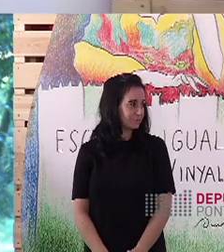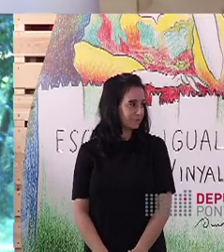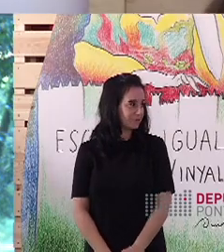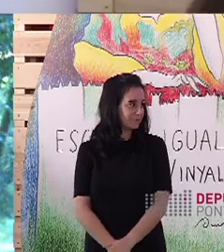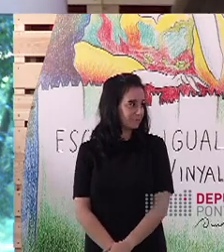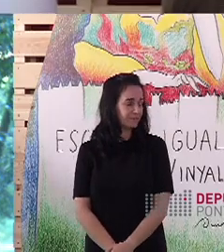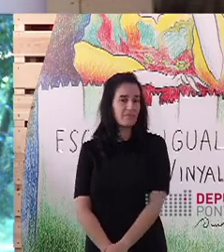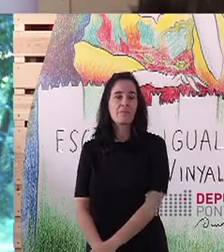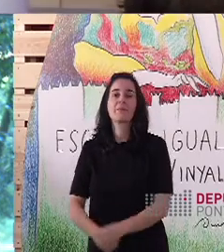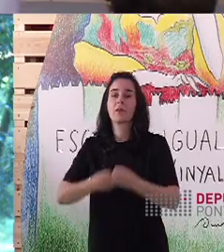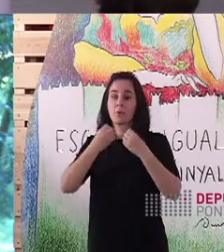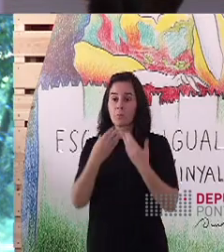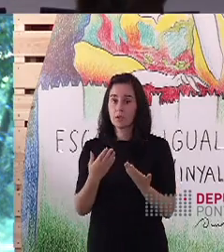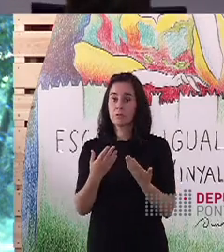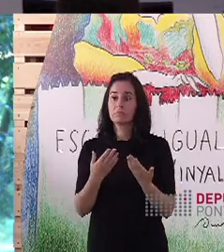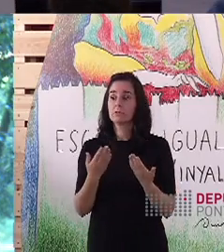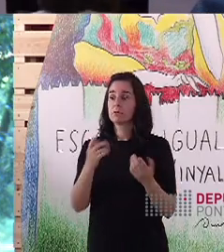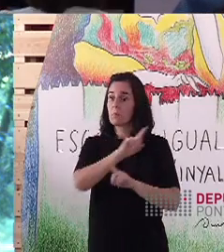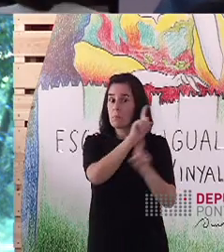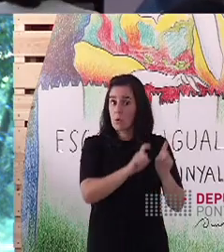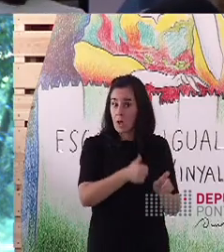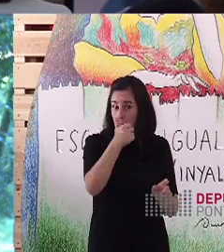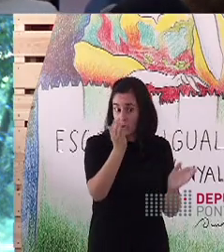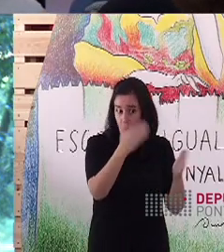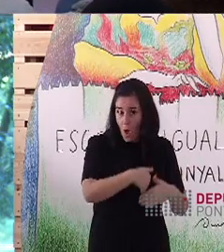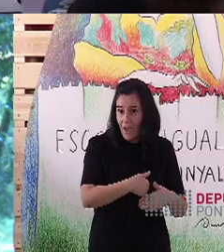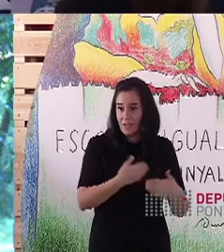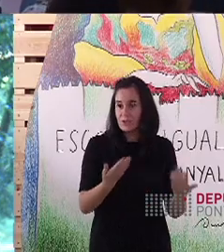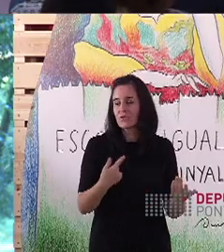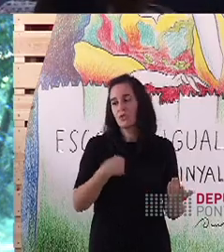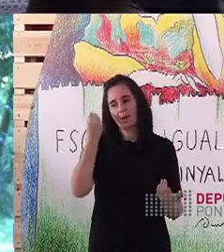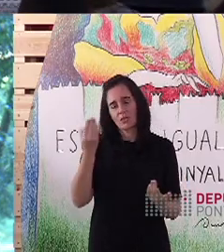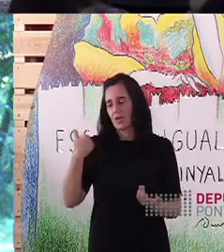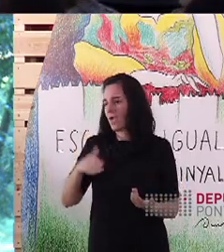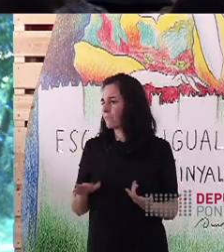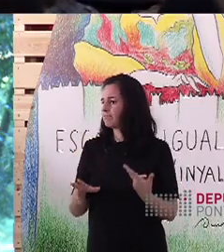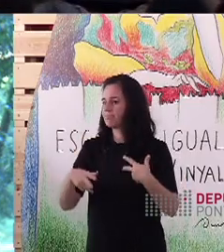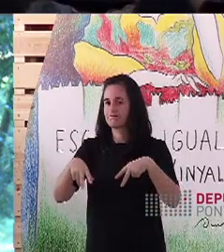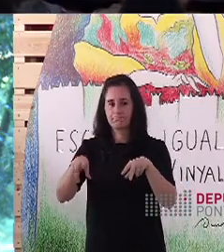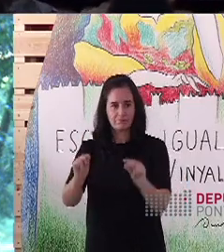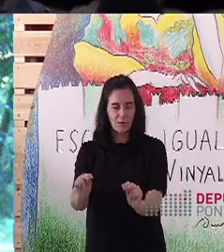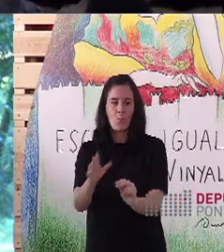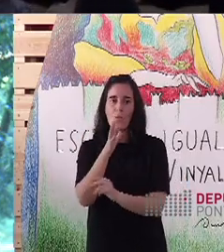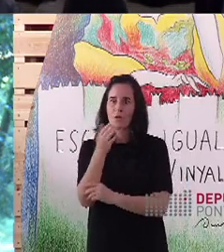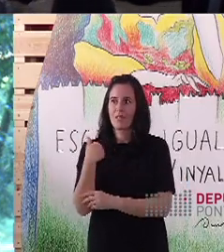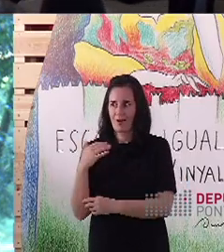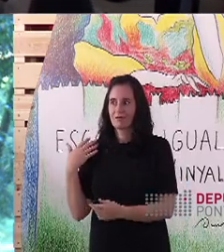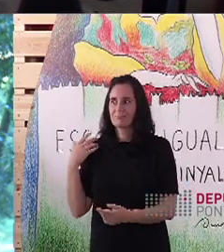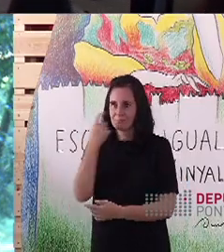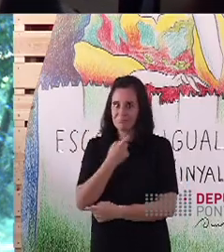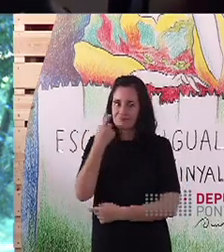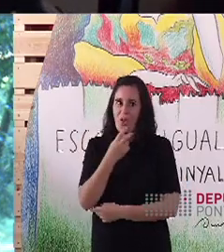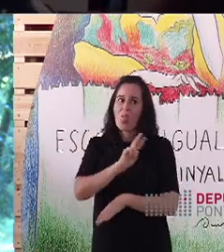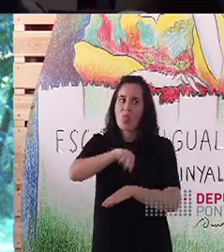Ben, se non hai máis preguntas, penso que oímos a deixar aquí, porque a verdade é que xa levamos dúas